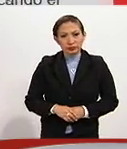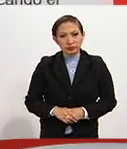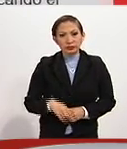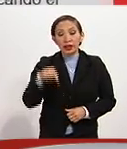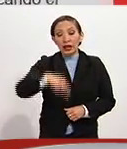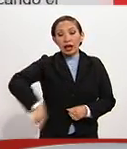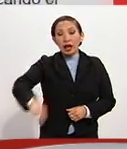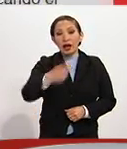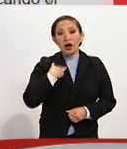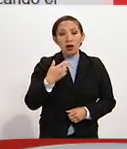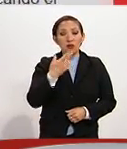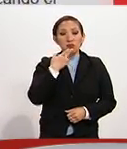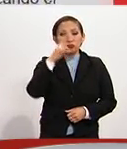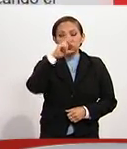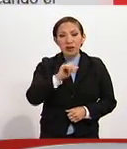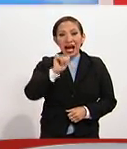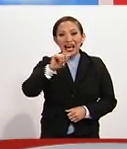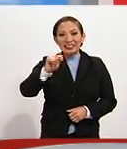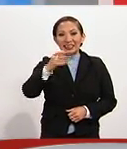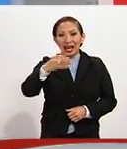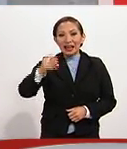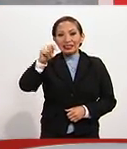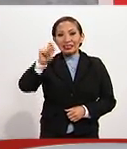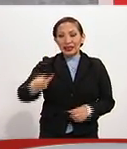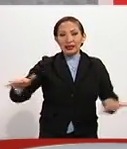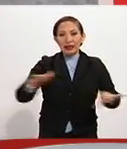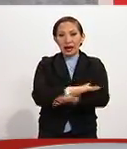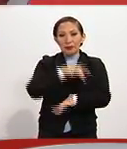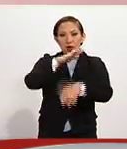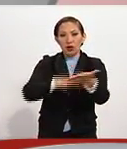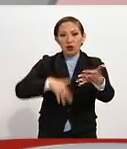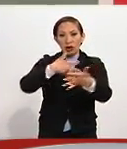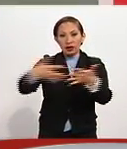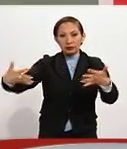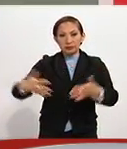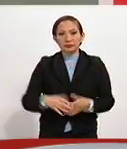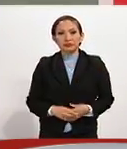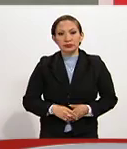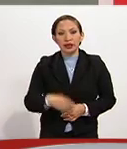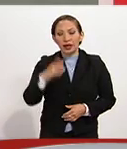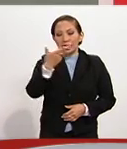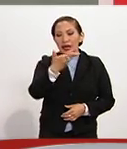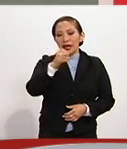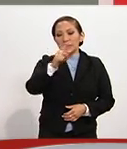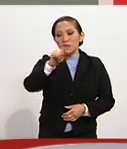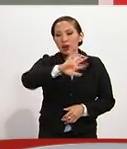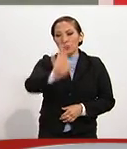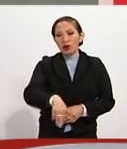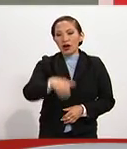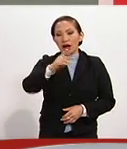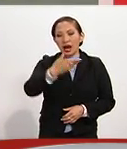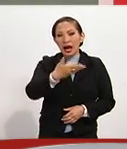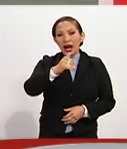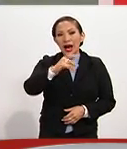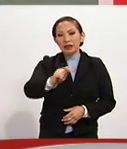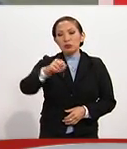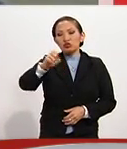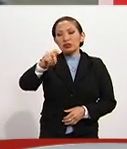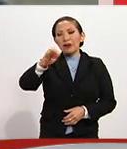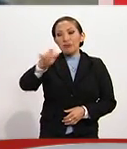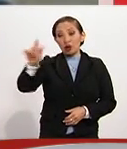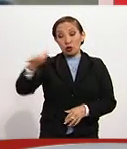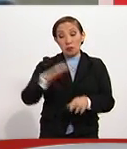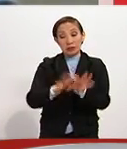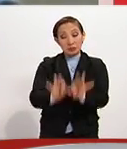falla del sistema, usuarios de AT&T sufren un cambio de horario. Hezbollah confirma la muerte de Haq Mustafa, uno